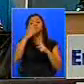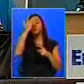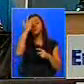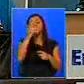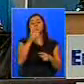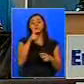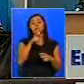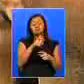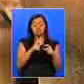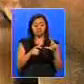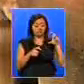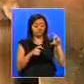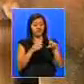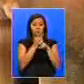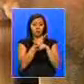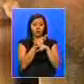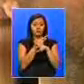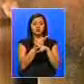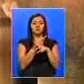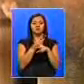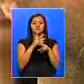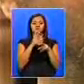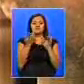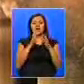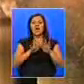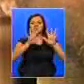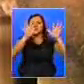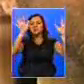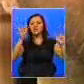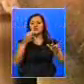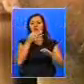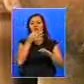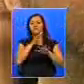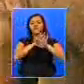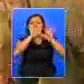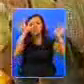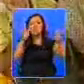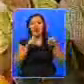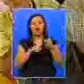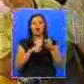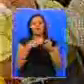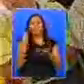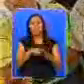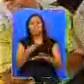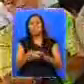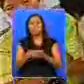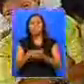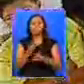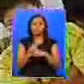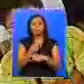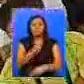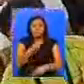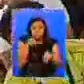cada unidad productiva, que cada hacienda, que cada finca, que cada empresa agroindustrial desarrolle sus propios